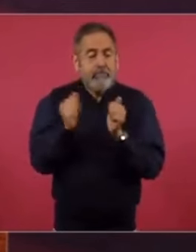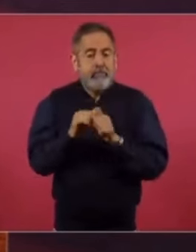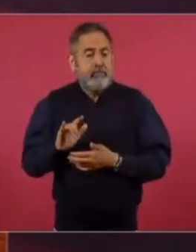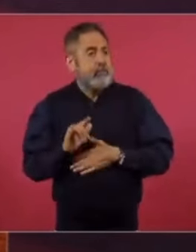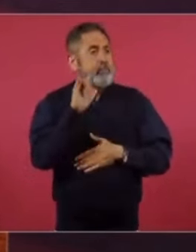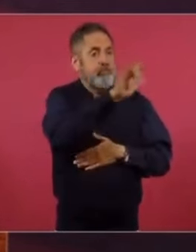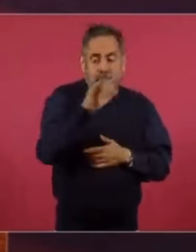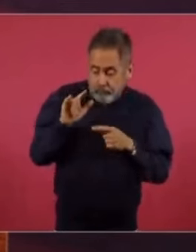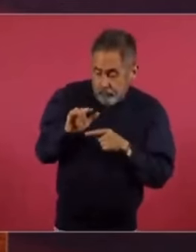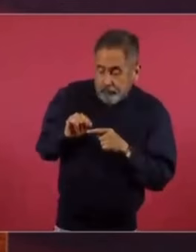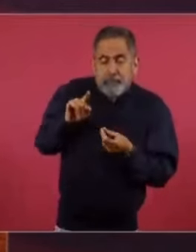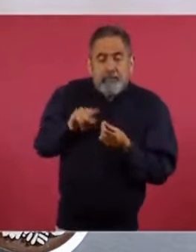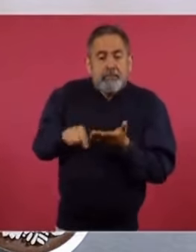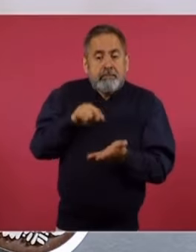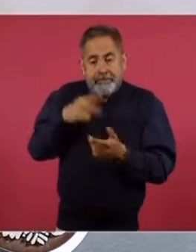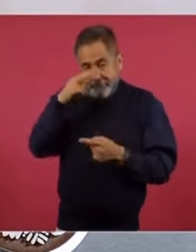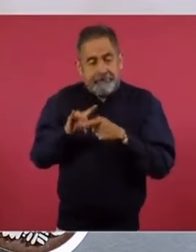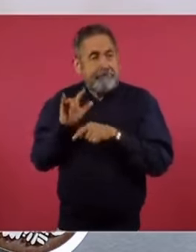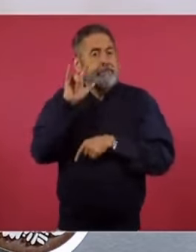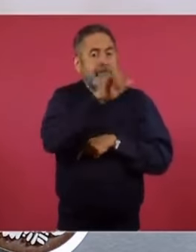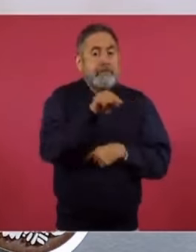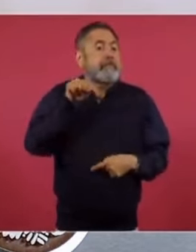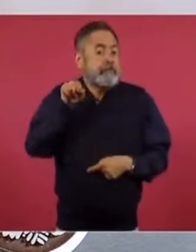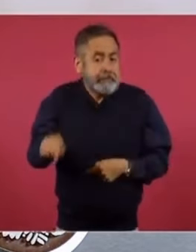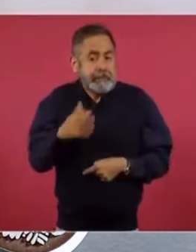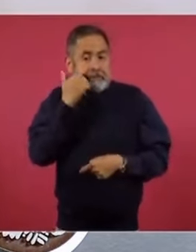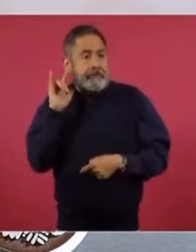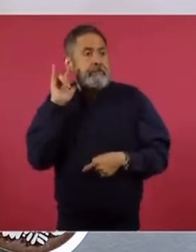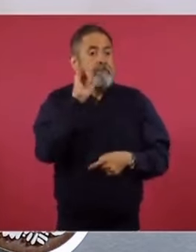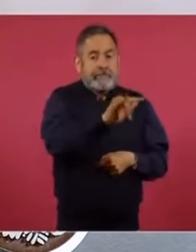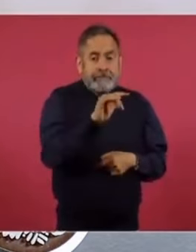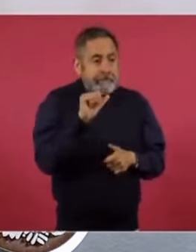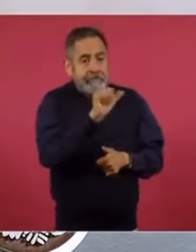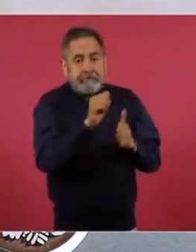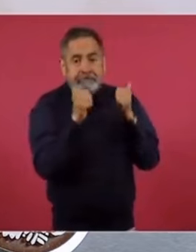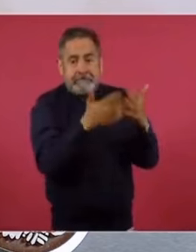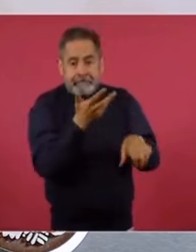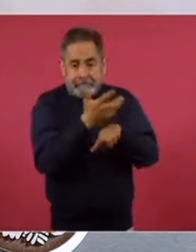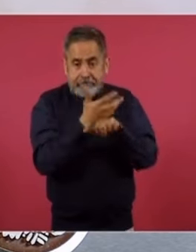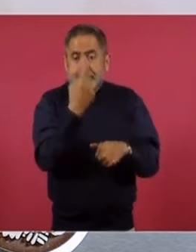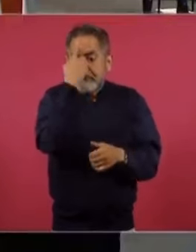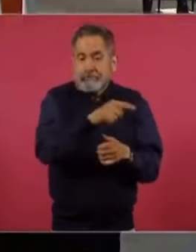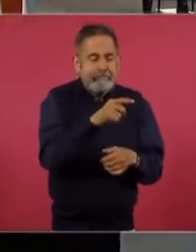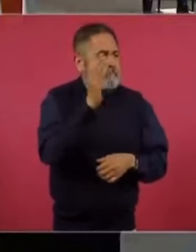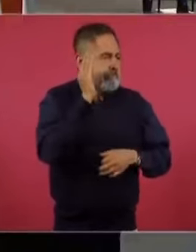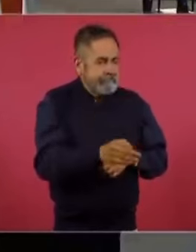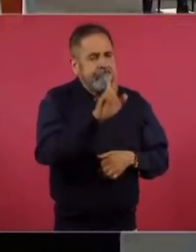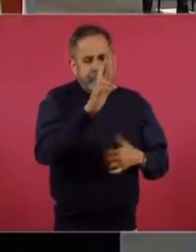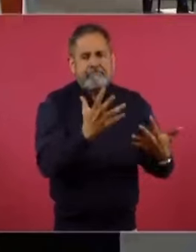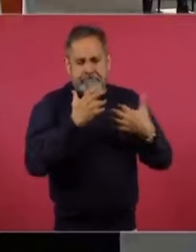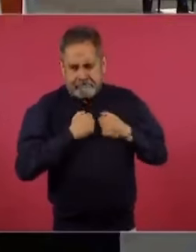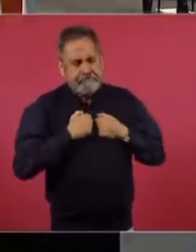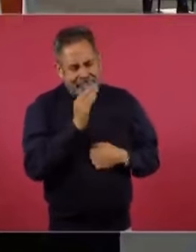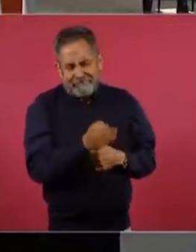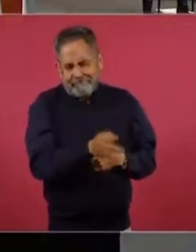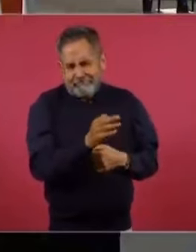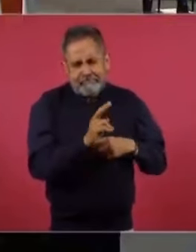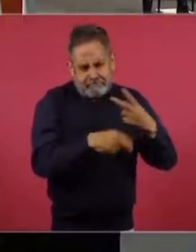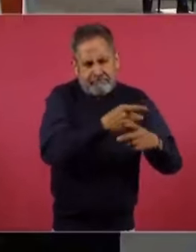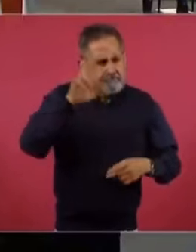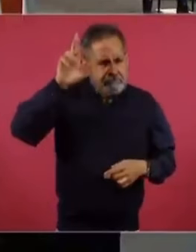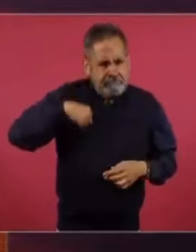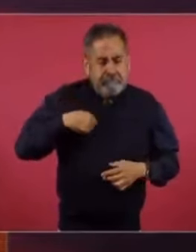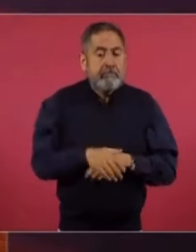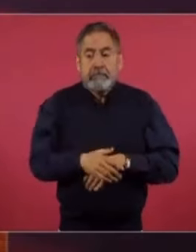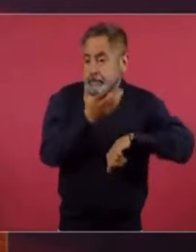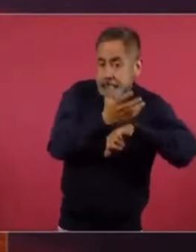había despegado de México y que era su intención volar a los Estados Unidos para rendirse. Las autoridades del orden público estadounidense